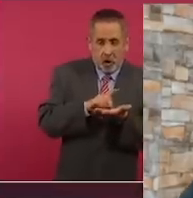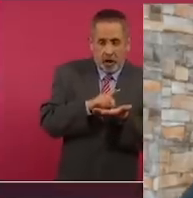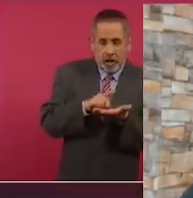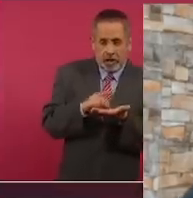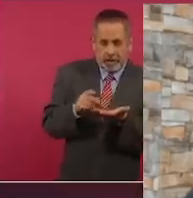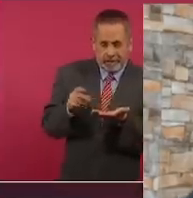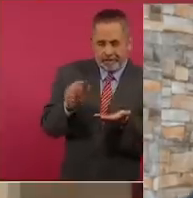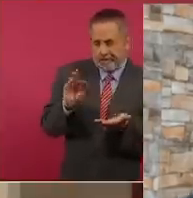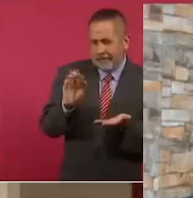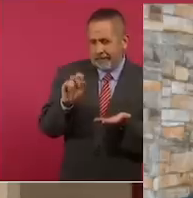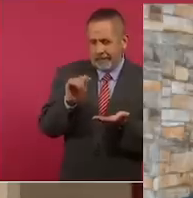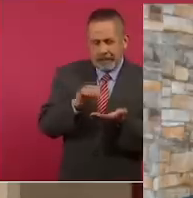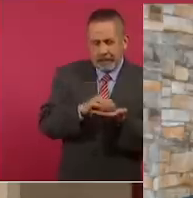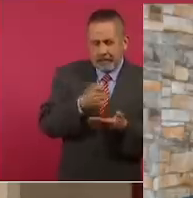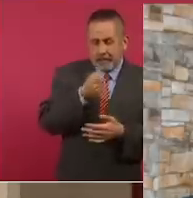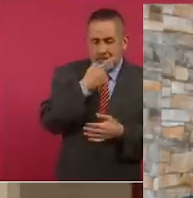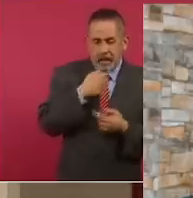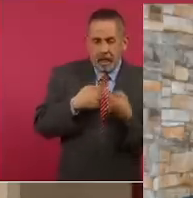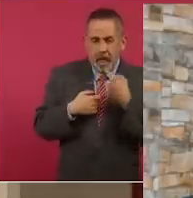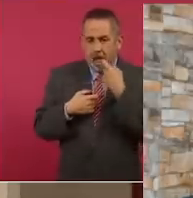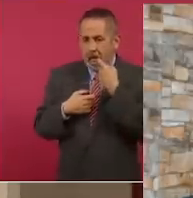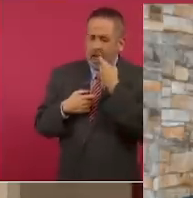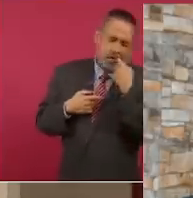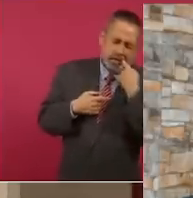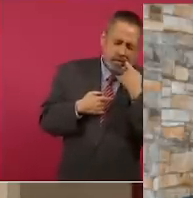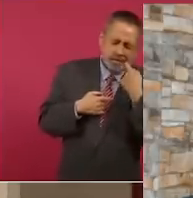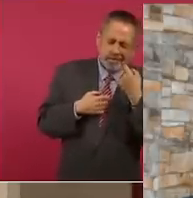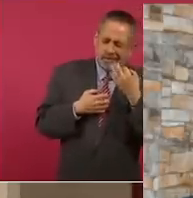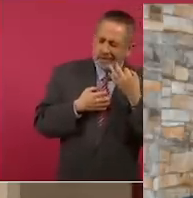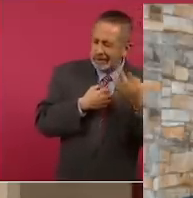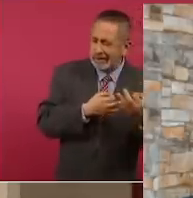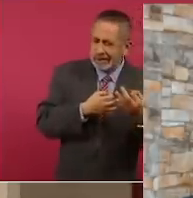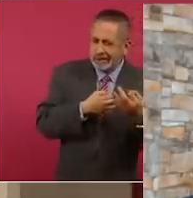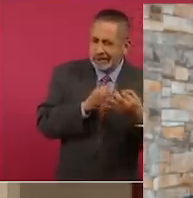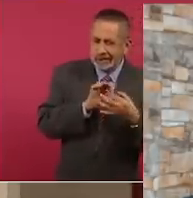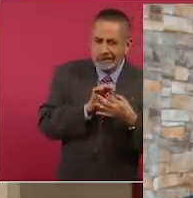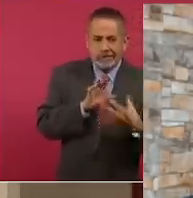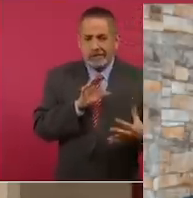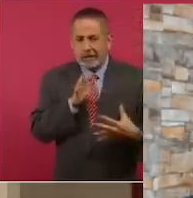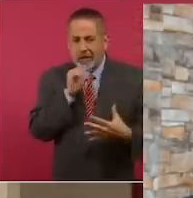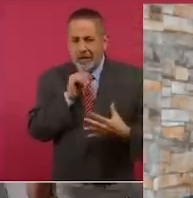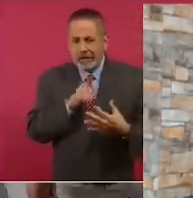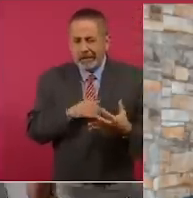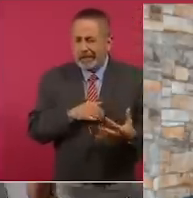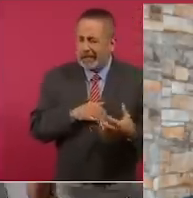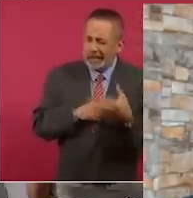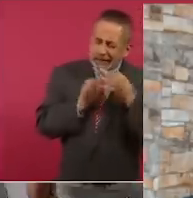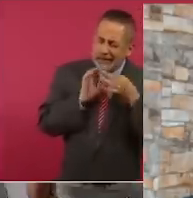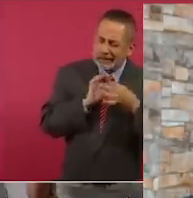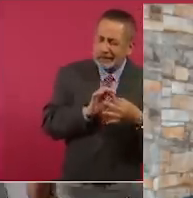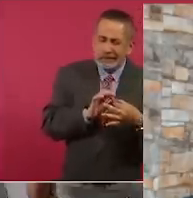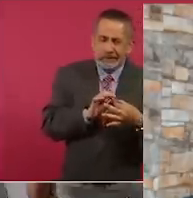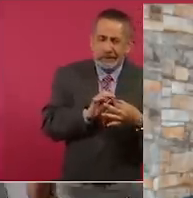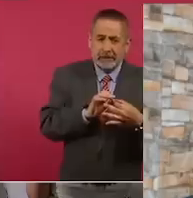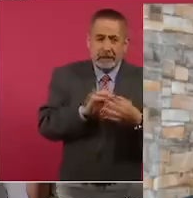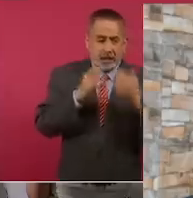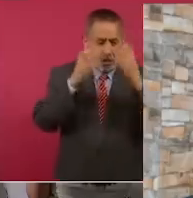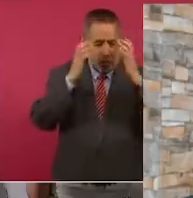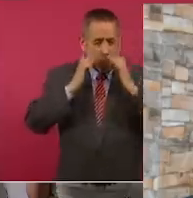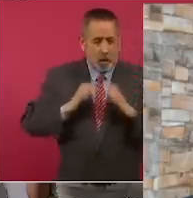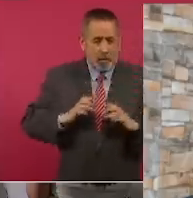debido a que es altamente Adictiva y fisiológicamente devastadora